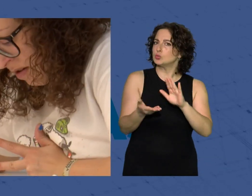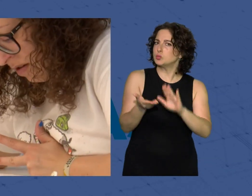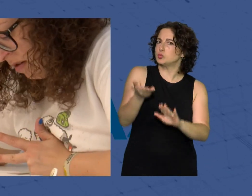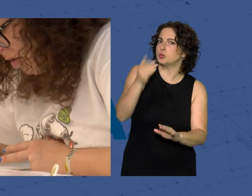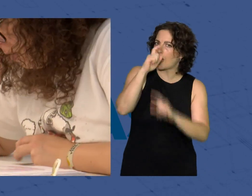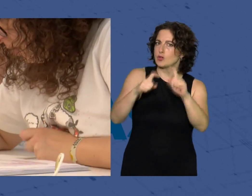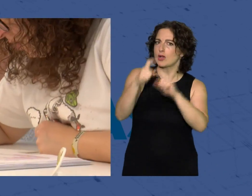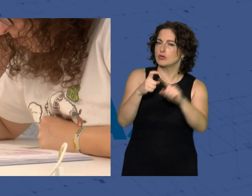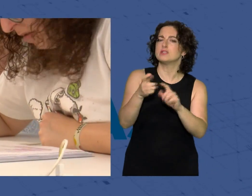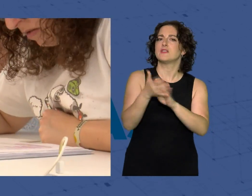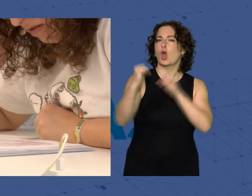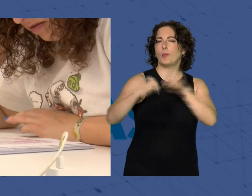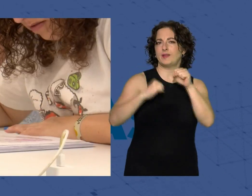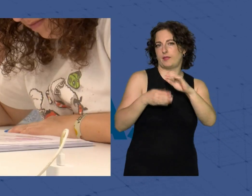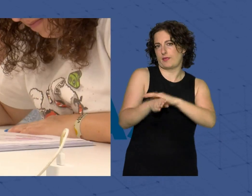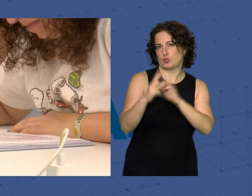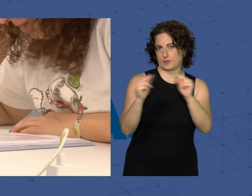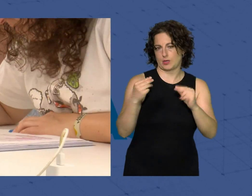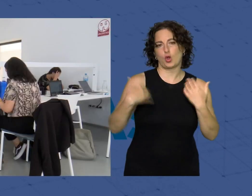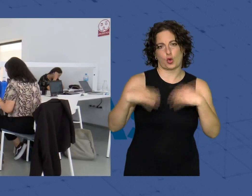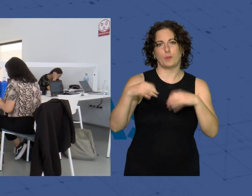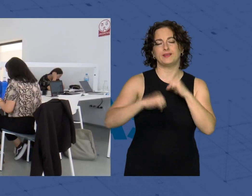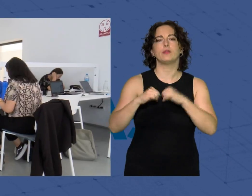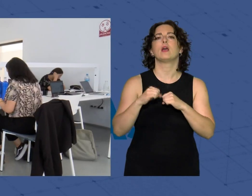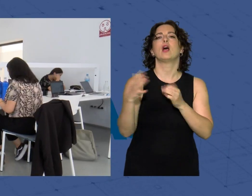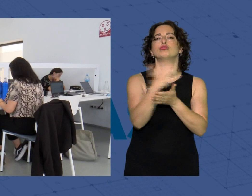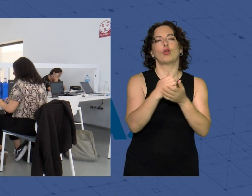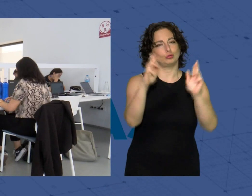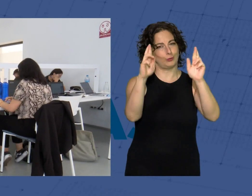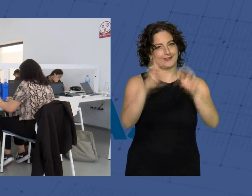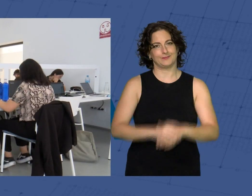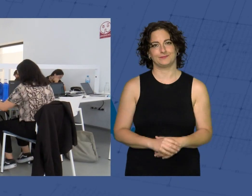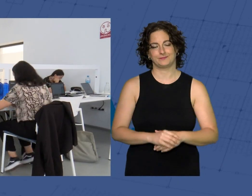dura competencia en el acceso a la universidad. A todos, suerte.